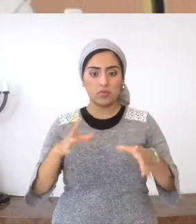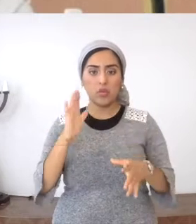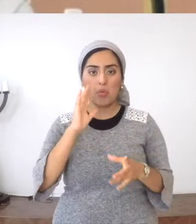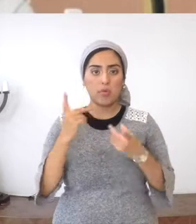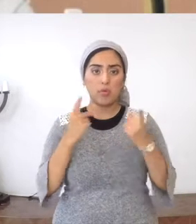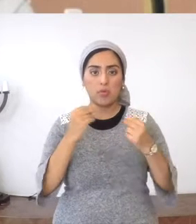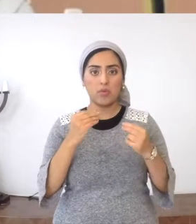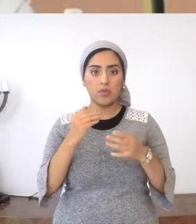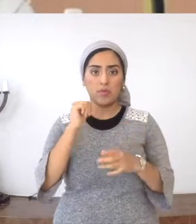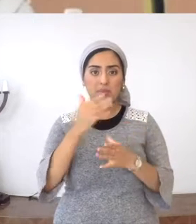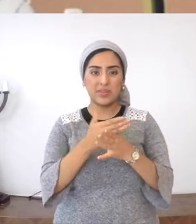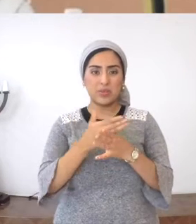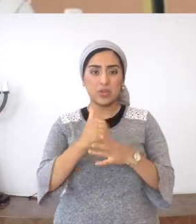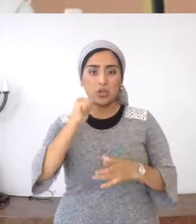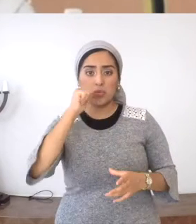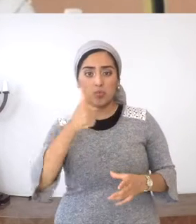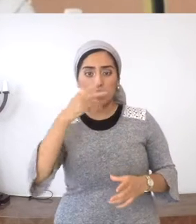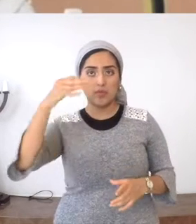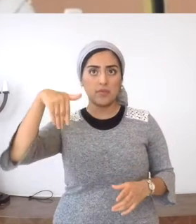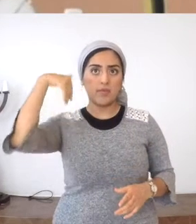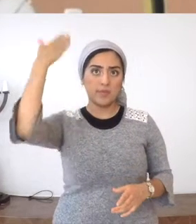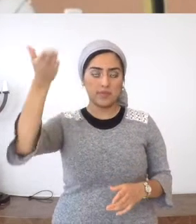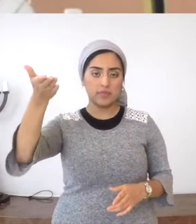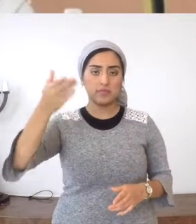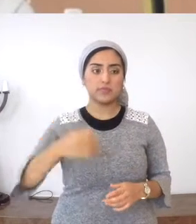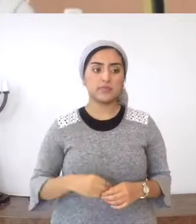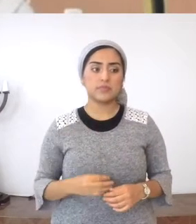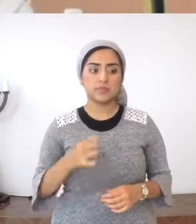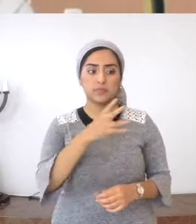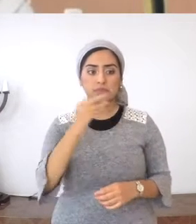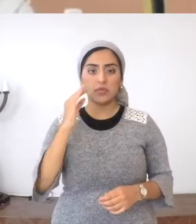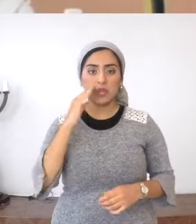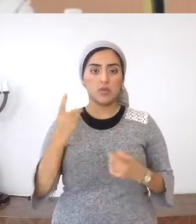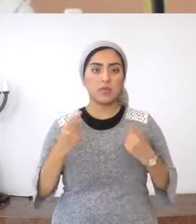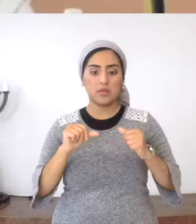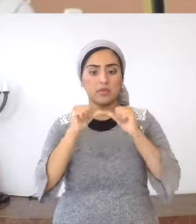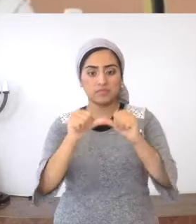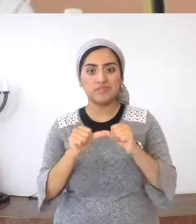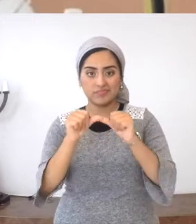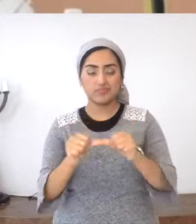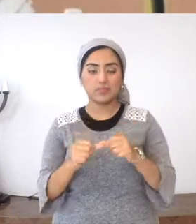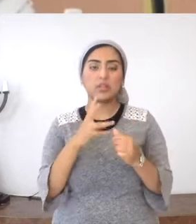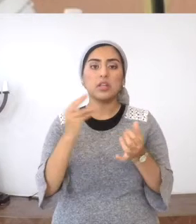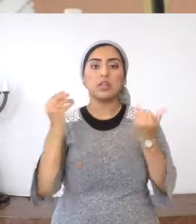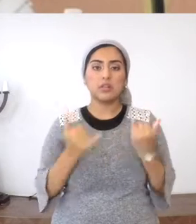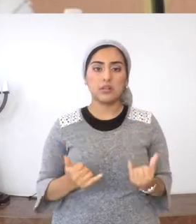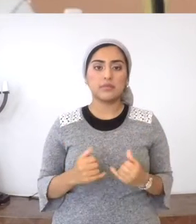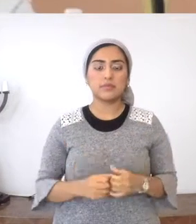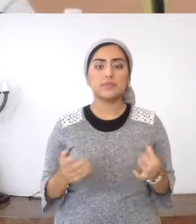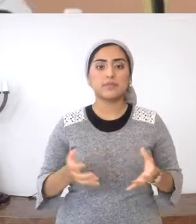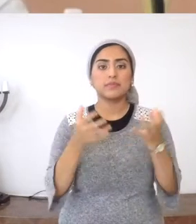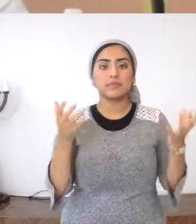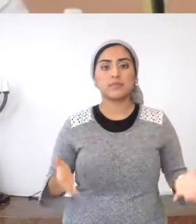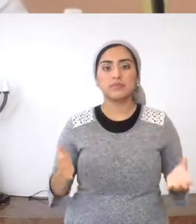Yashwak Por todas las abominaciones Que se van a hacer Entre mañana Y pasado mañana Y que van a seguir Y